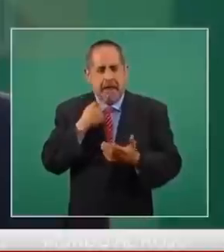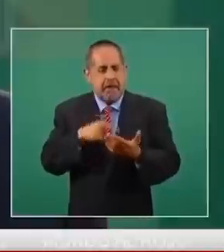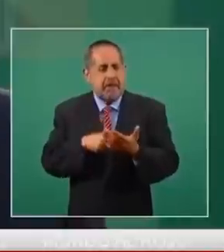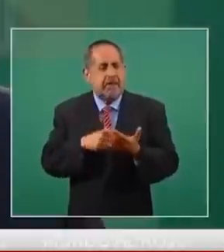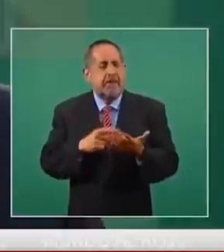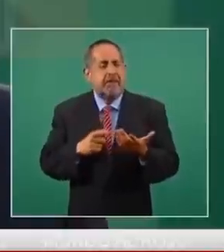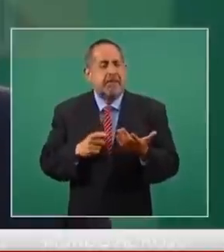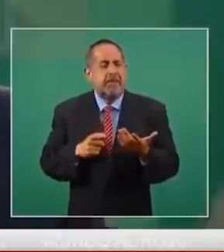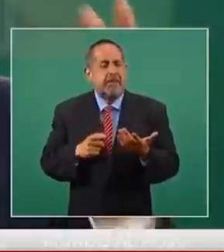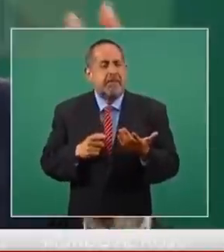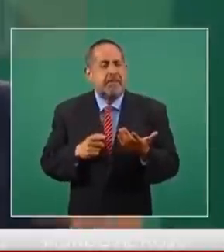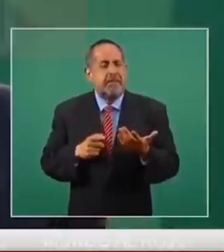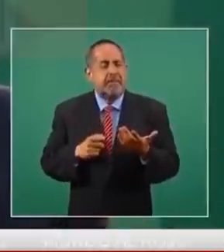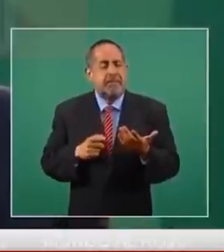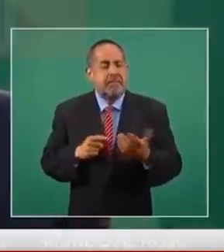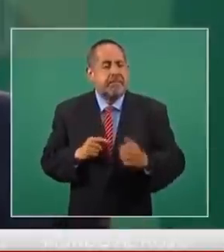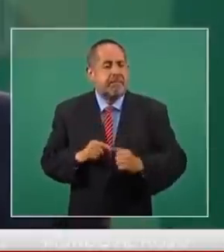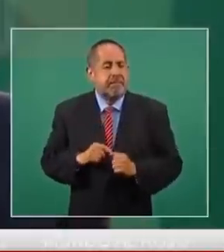Y